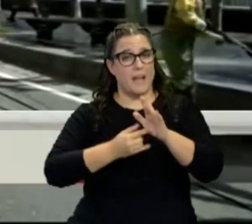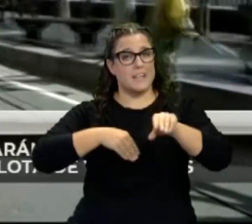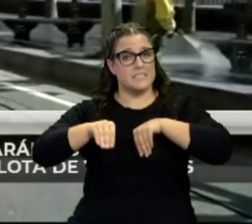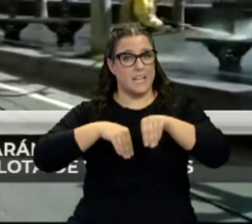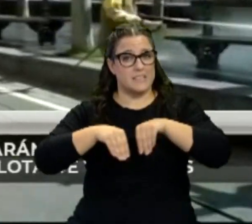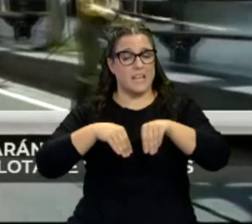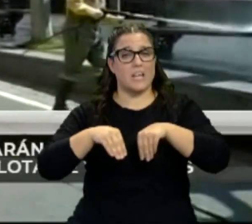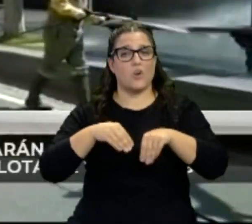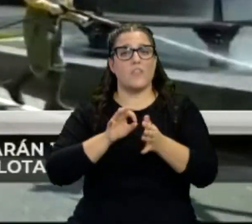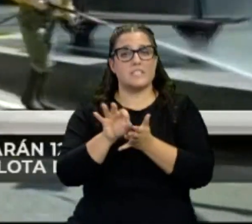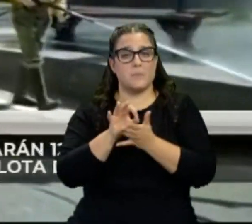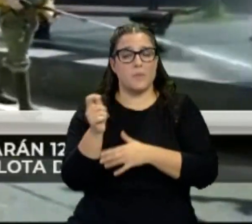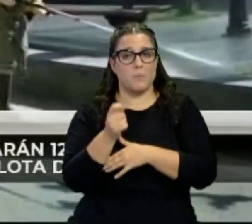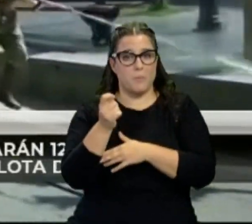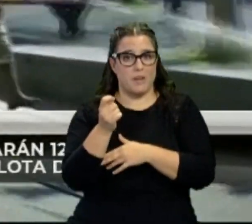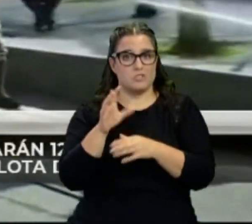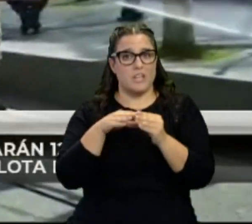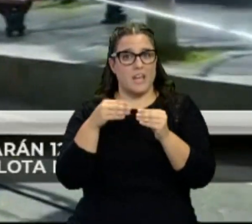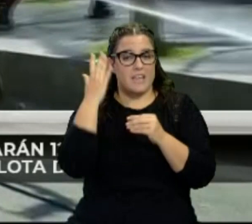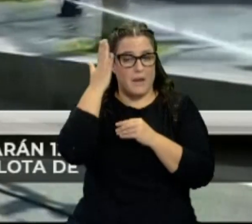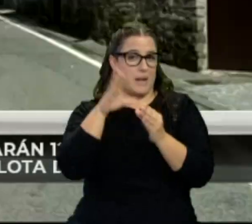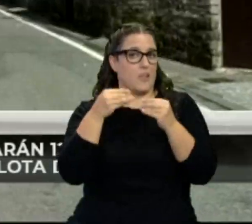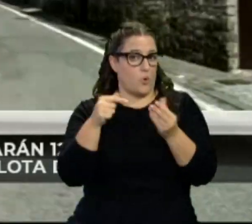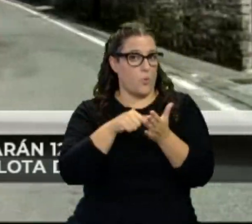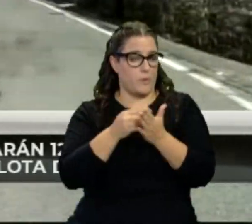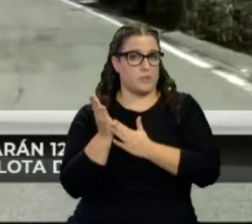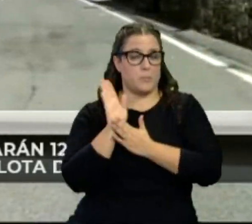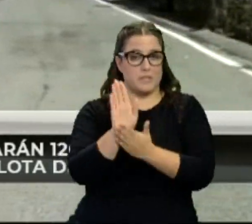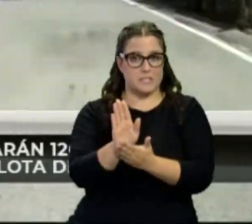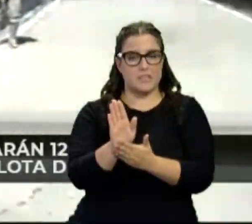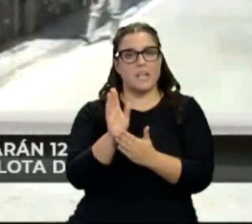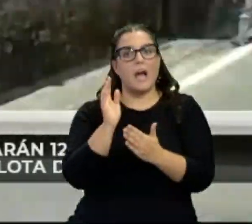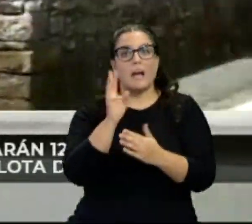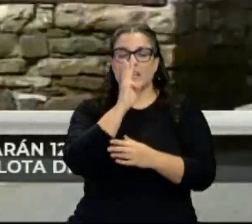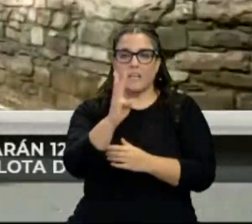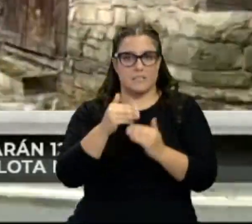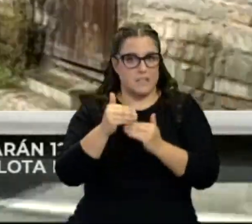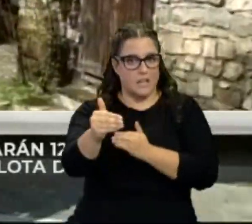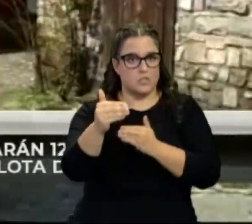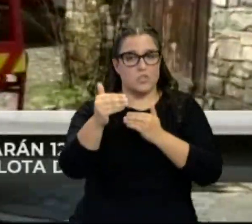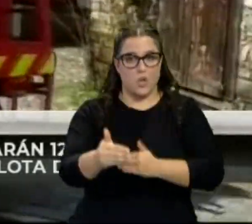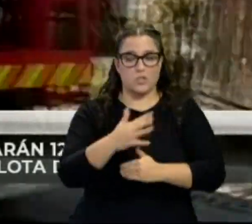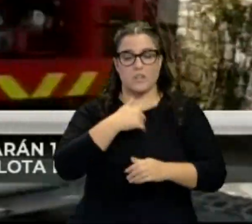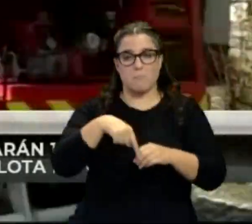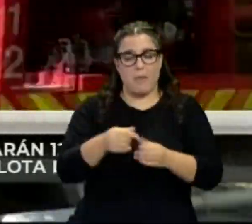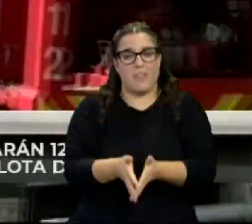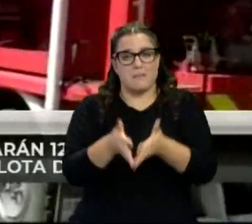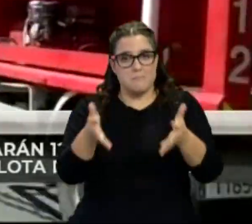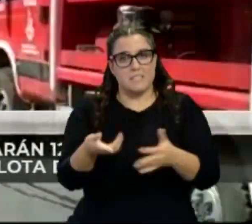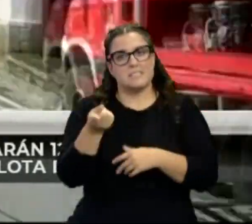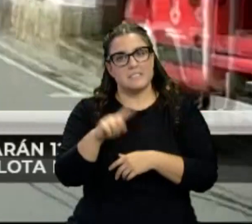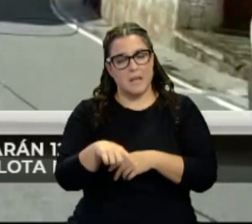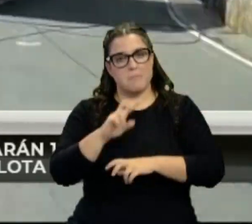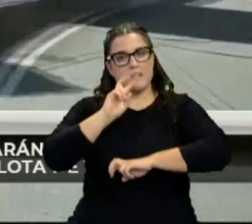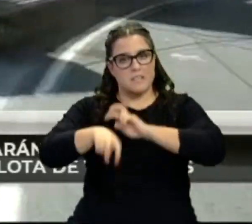Servicio de Bomberos de Navarra. Este documento establece las líneas de acción para los próximos años y, además de ampliar la plantilla, se priorizará la